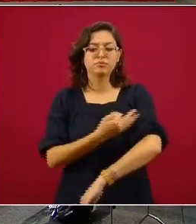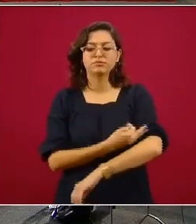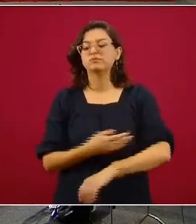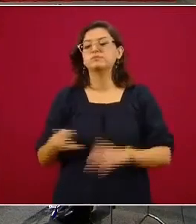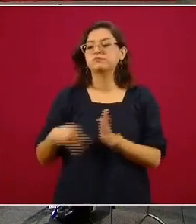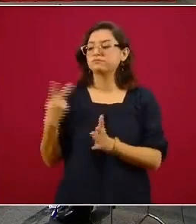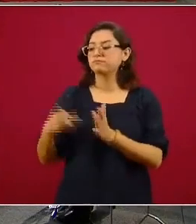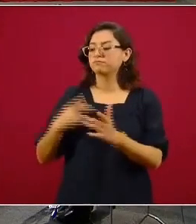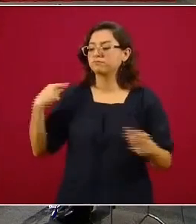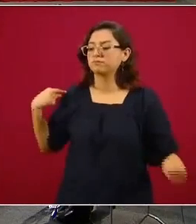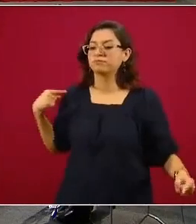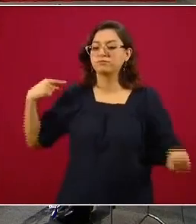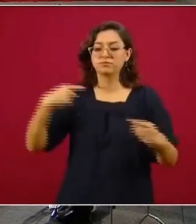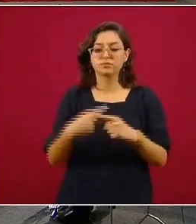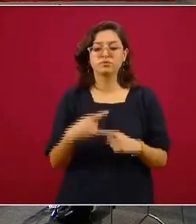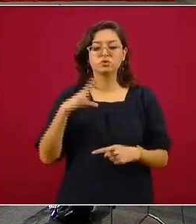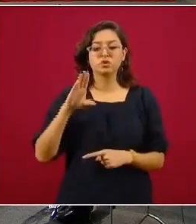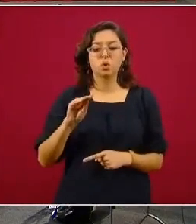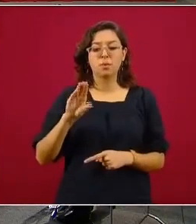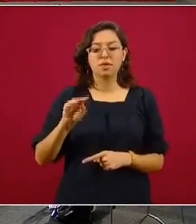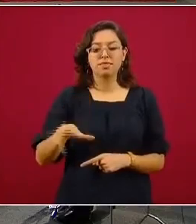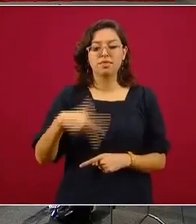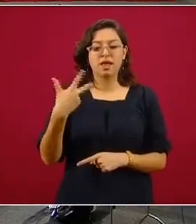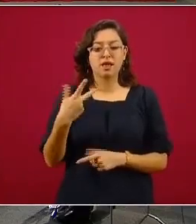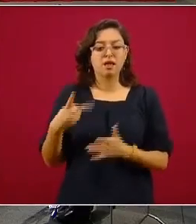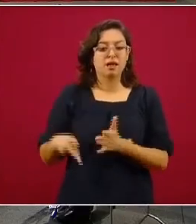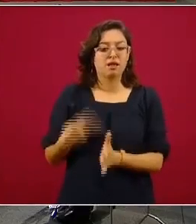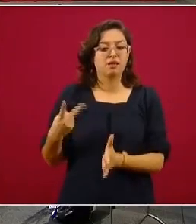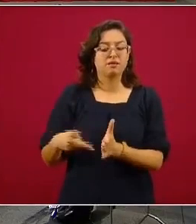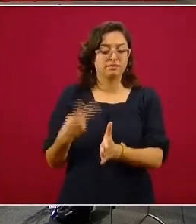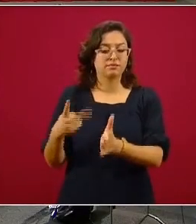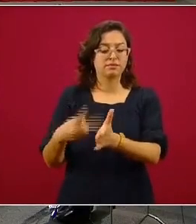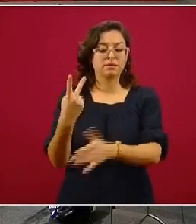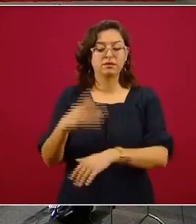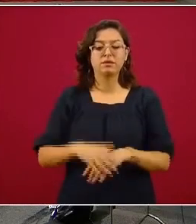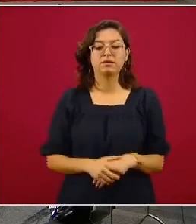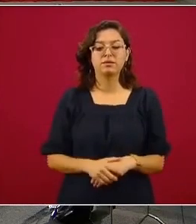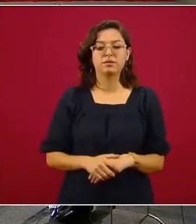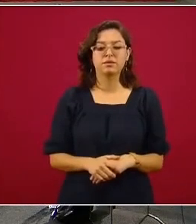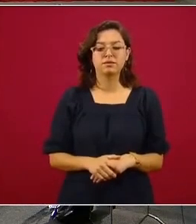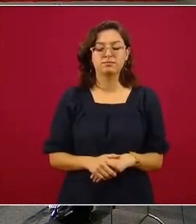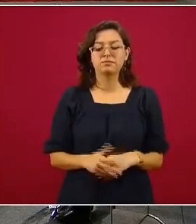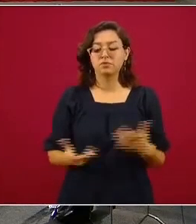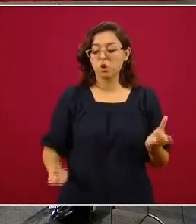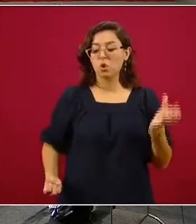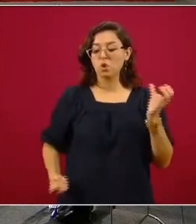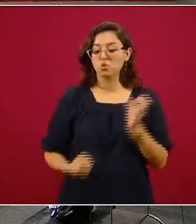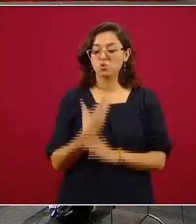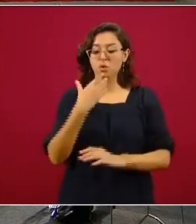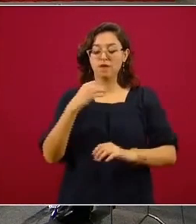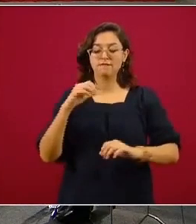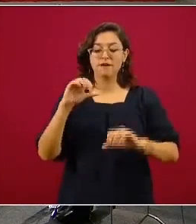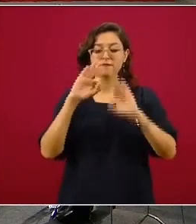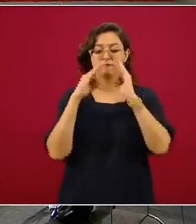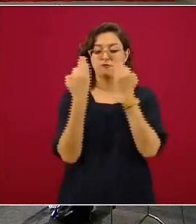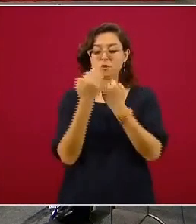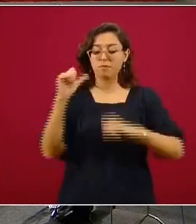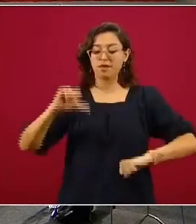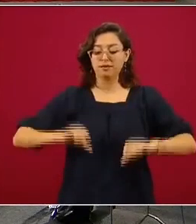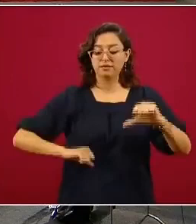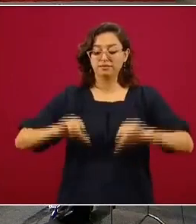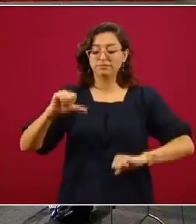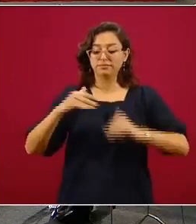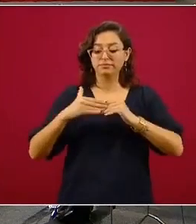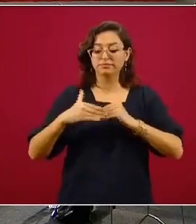número 98 y en nuestro quinto día de la nueva normalidad. Recordando siempre que la nueva